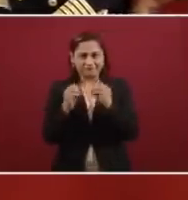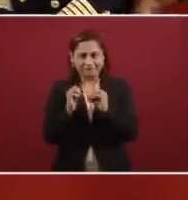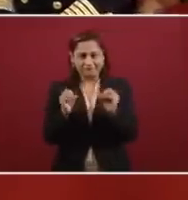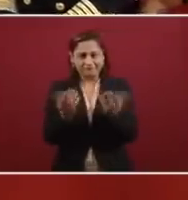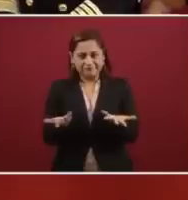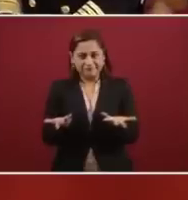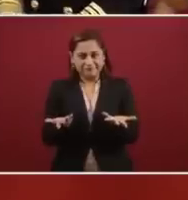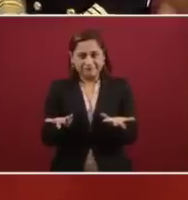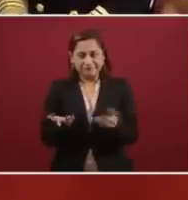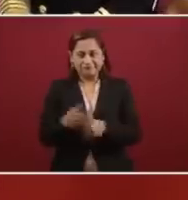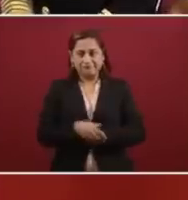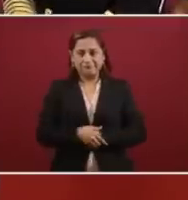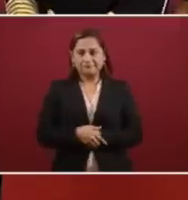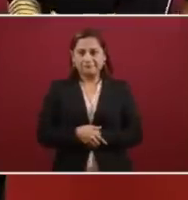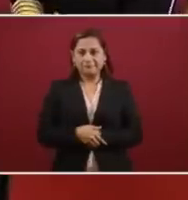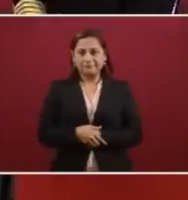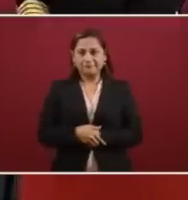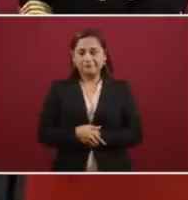humano